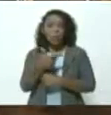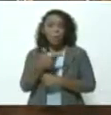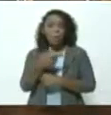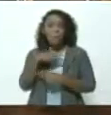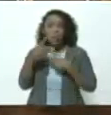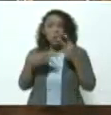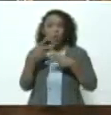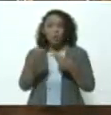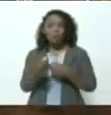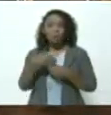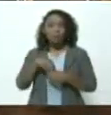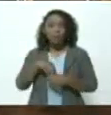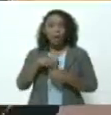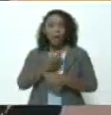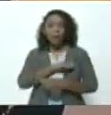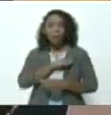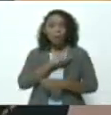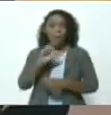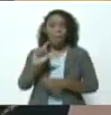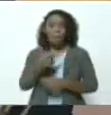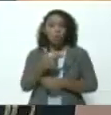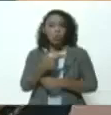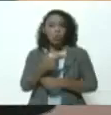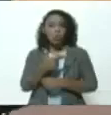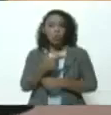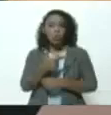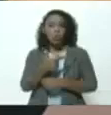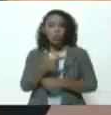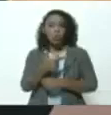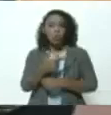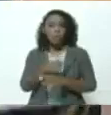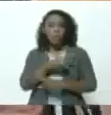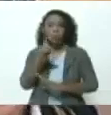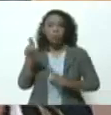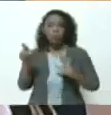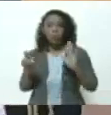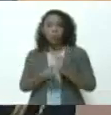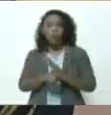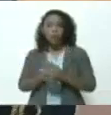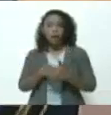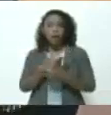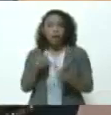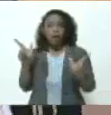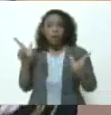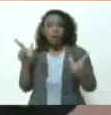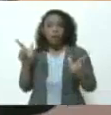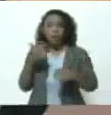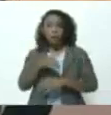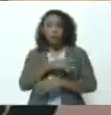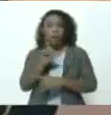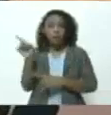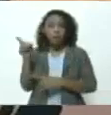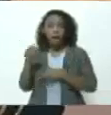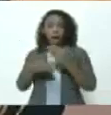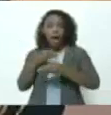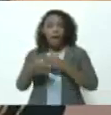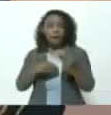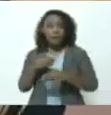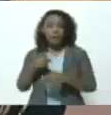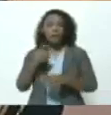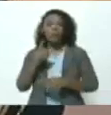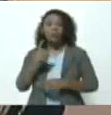internas. España estaba dividida entre absolutistas y liberales. Todo aquello también tuvo su incidencia